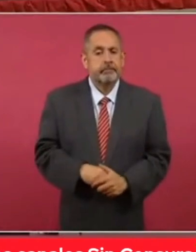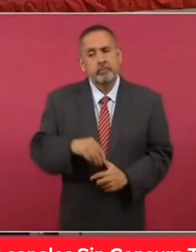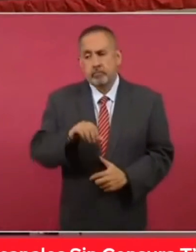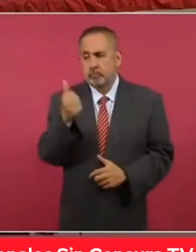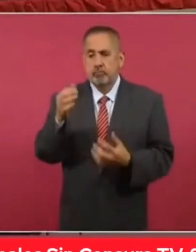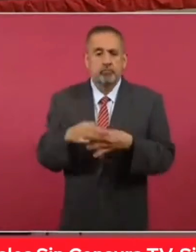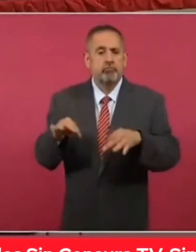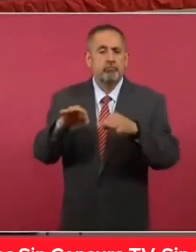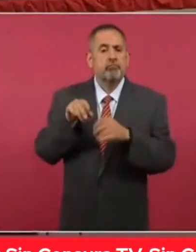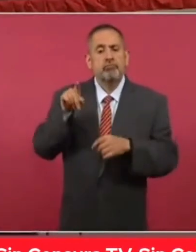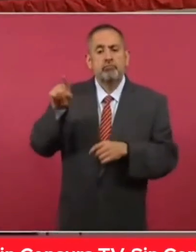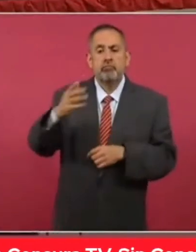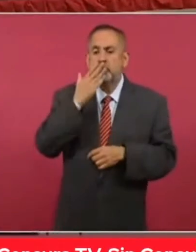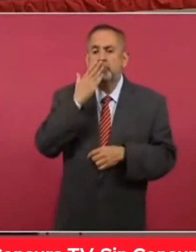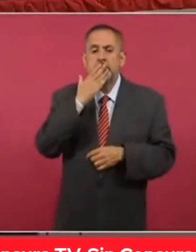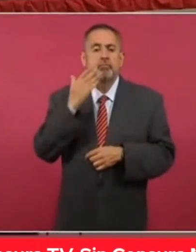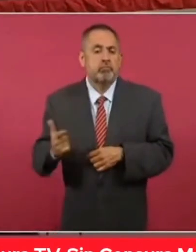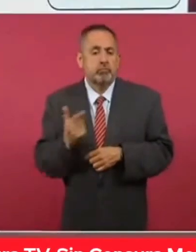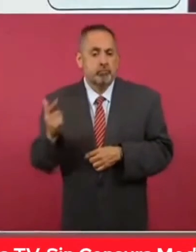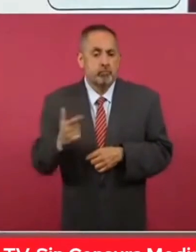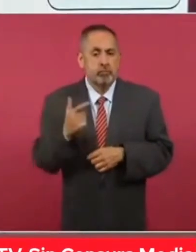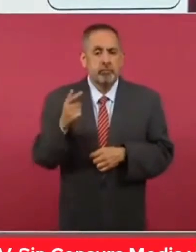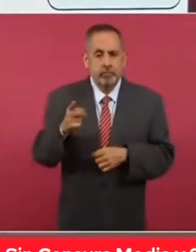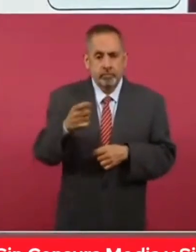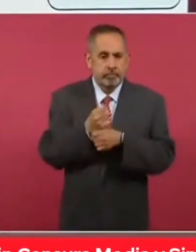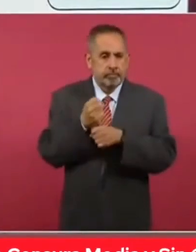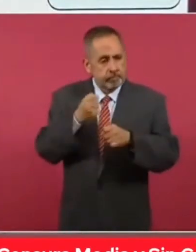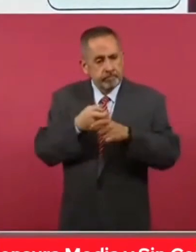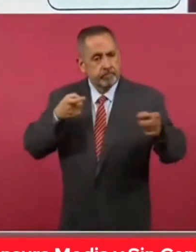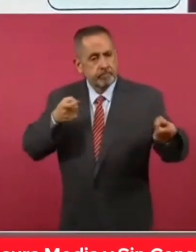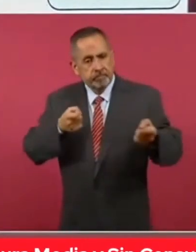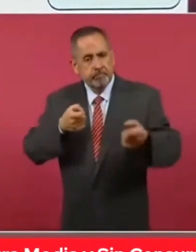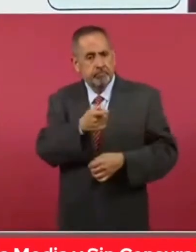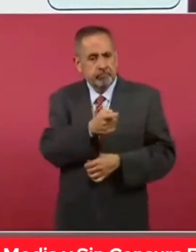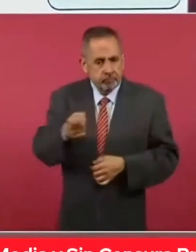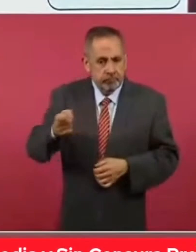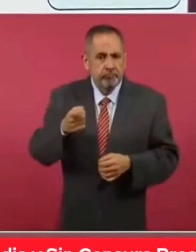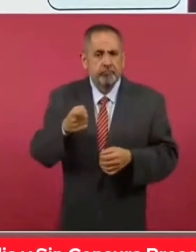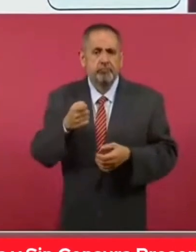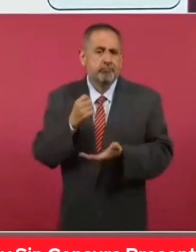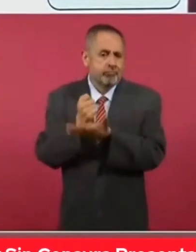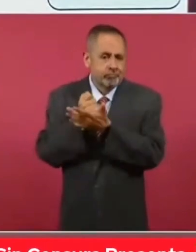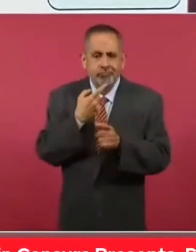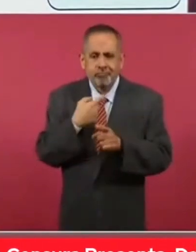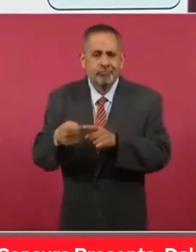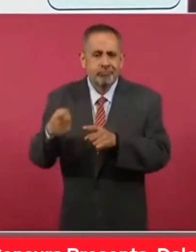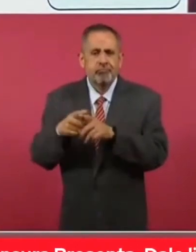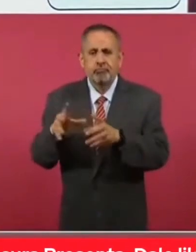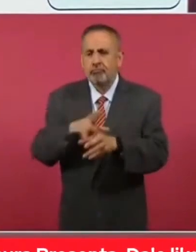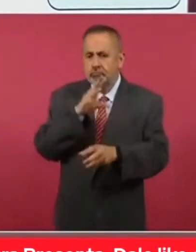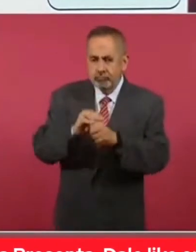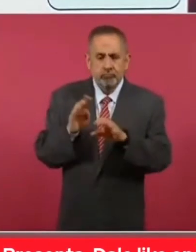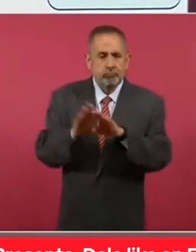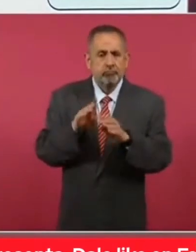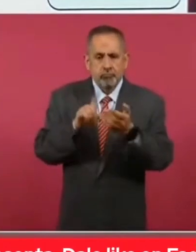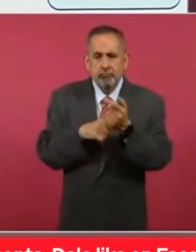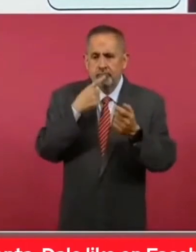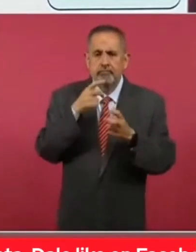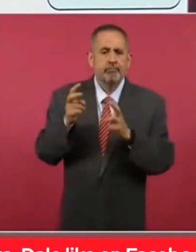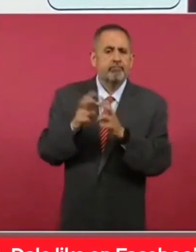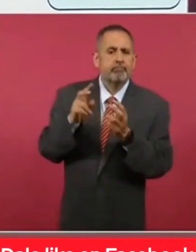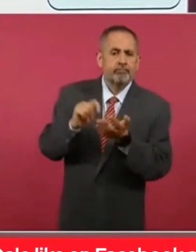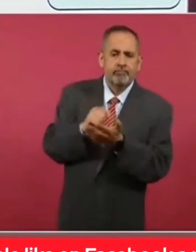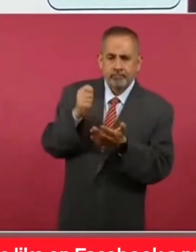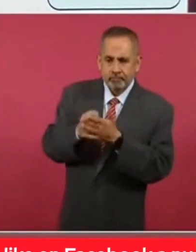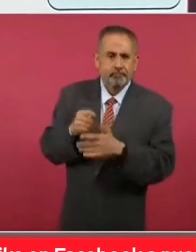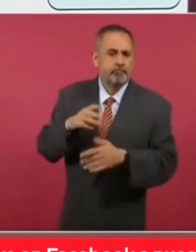relevantes en Guaymas Sonora armas cortas armas largas cartuchos dosis drogas en grullas Tamaulipas